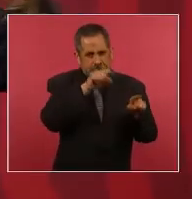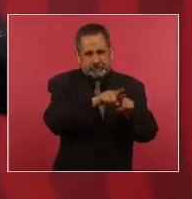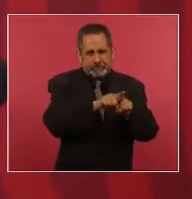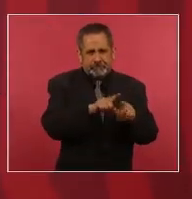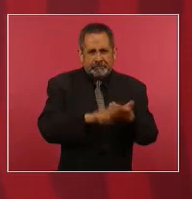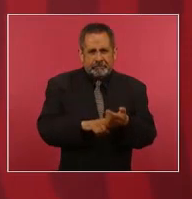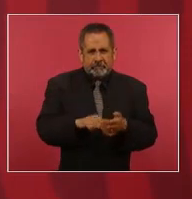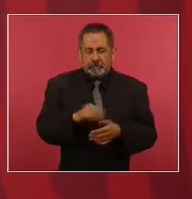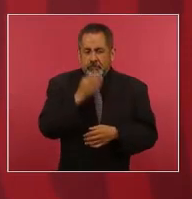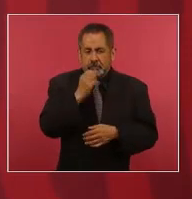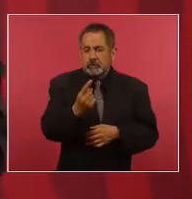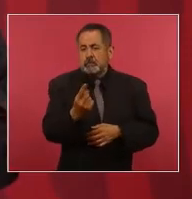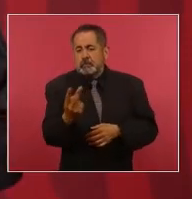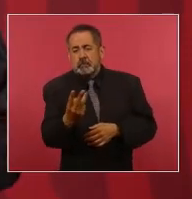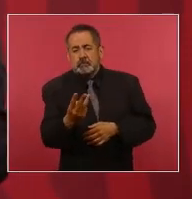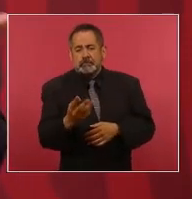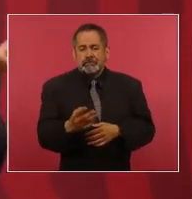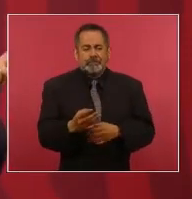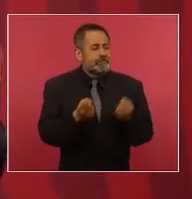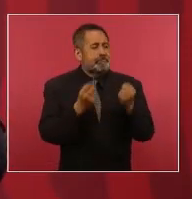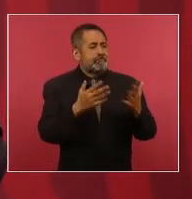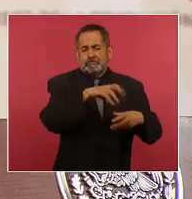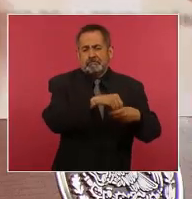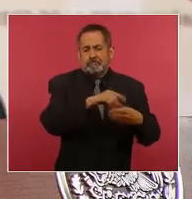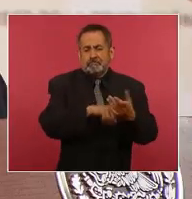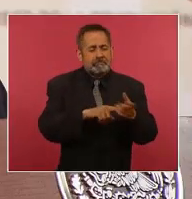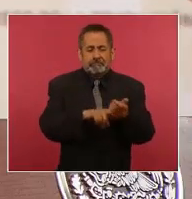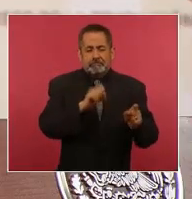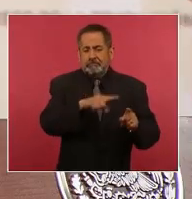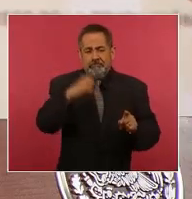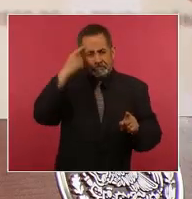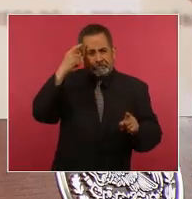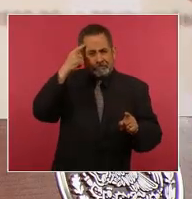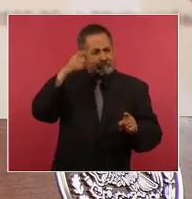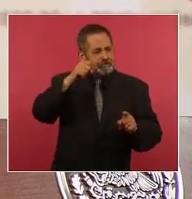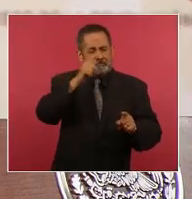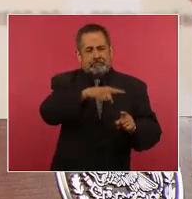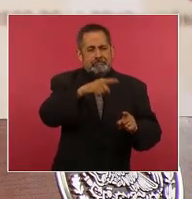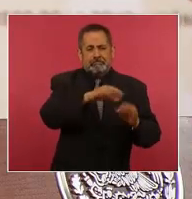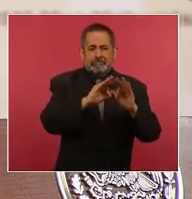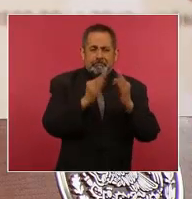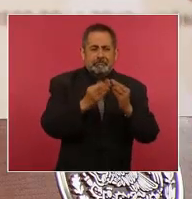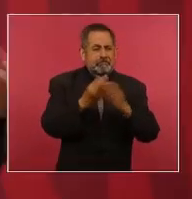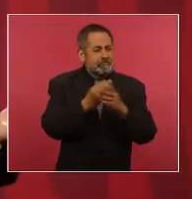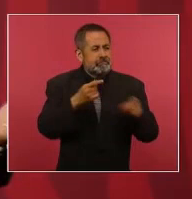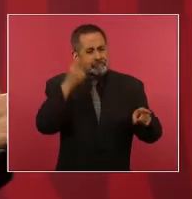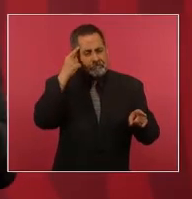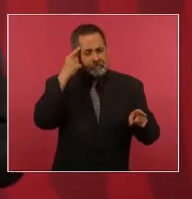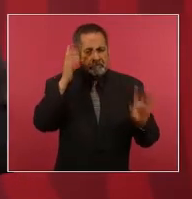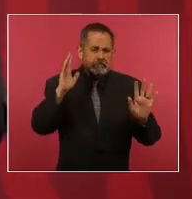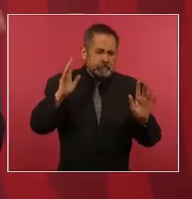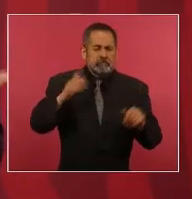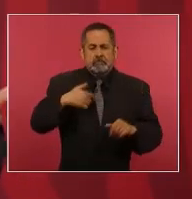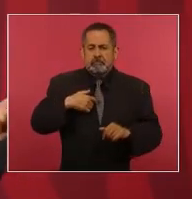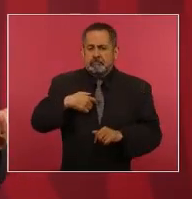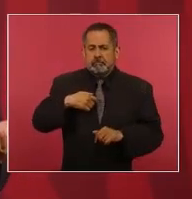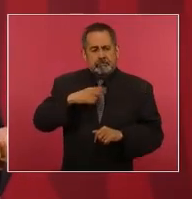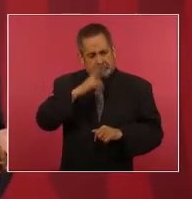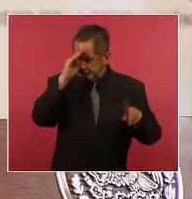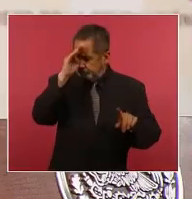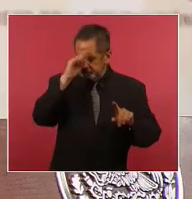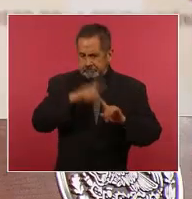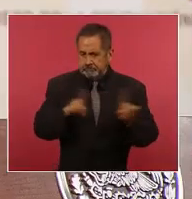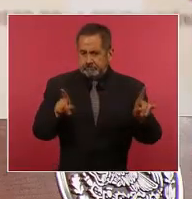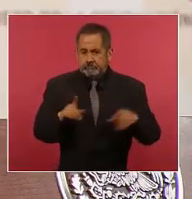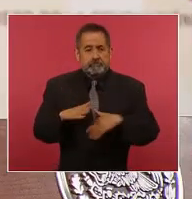digo que no es uno, dos, tres, son millones los que tienen esa manera de pensar, que yo respeto mucho, pero no la